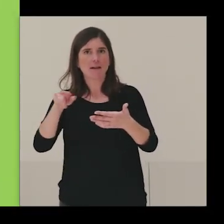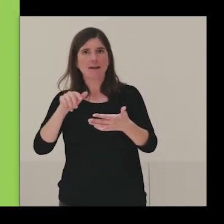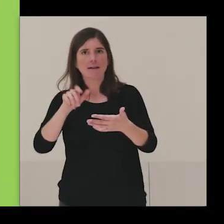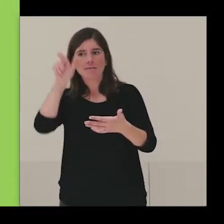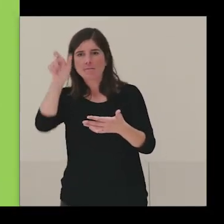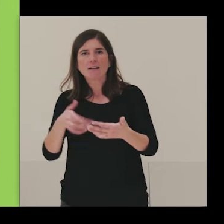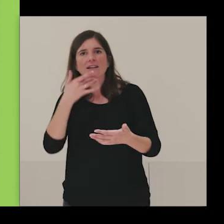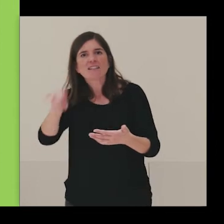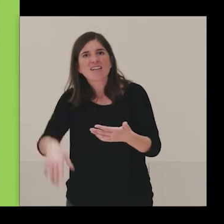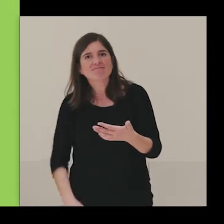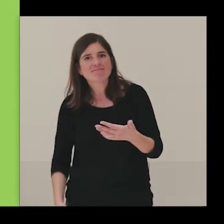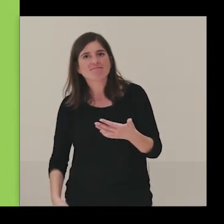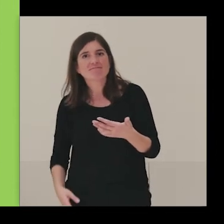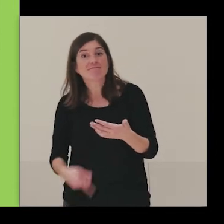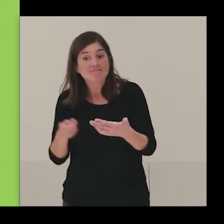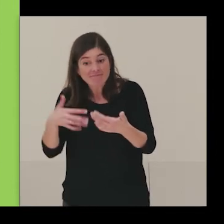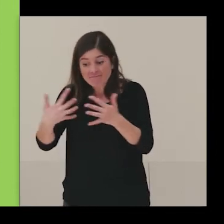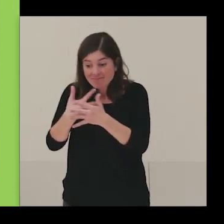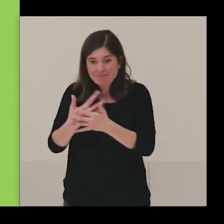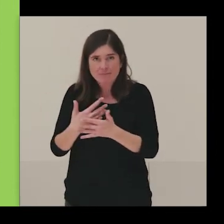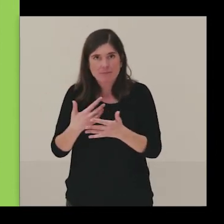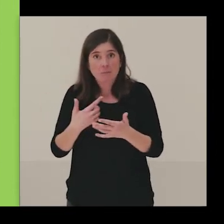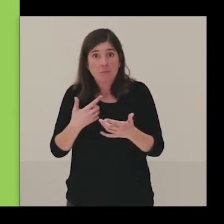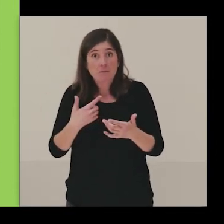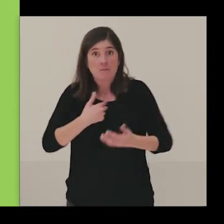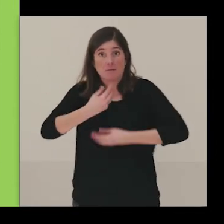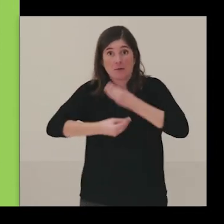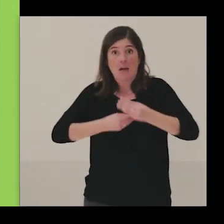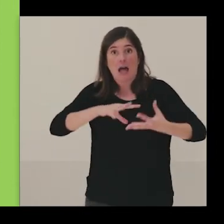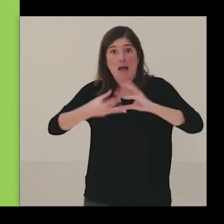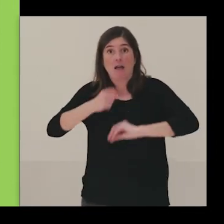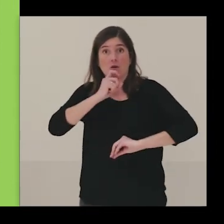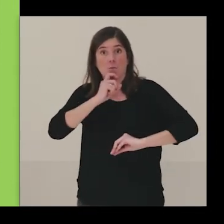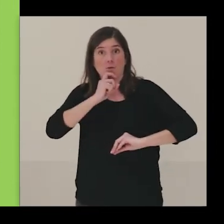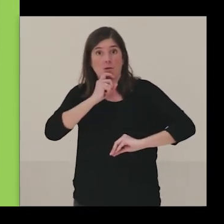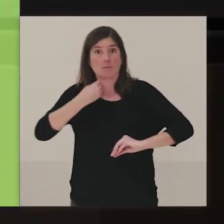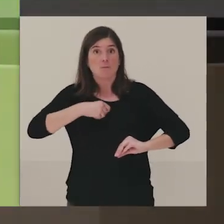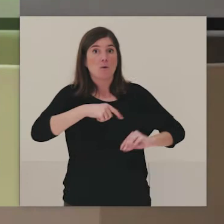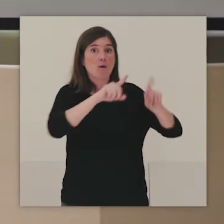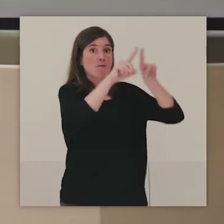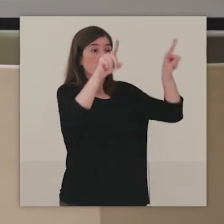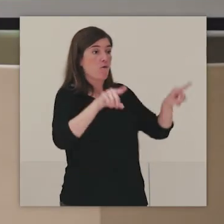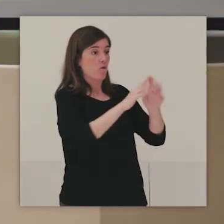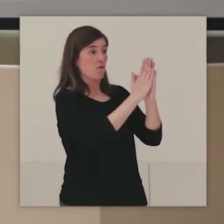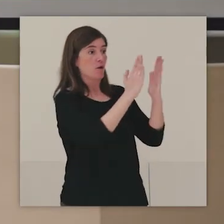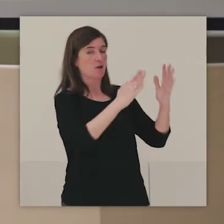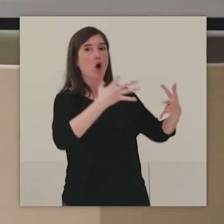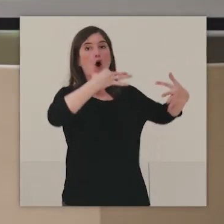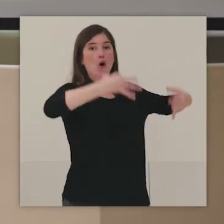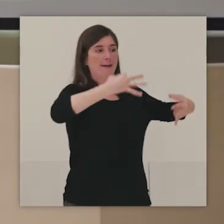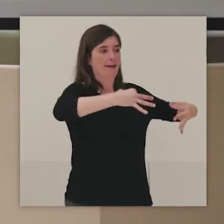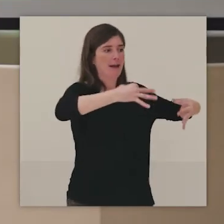Identifícame quién es. No estamos haciendo nada más que coger los recursos del folleto original y